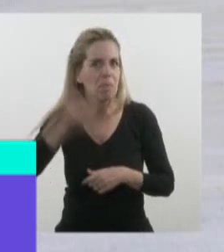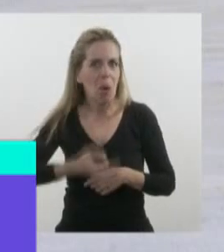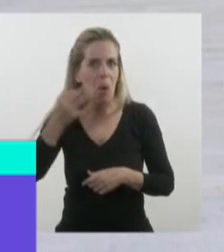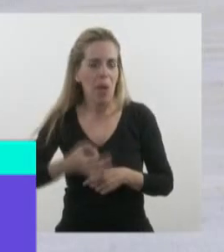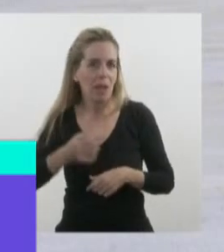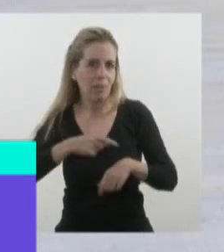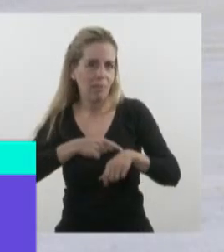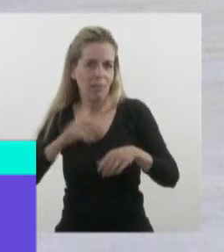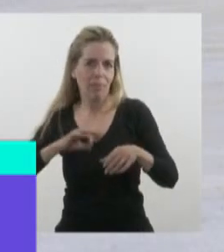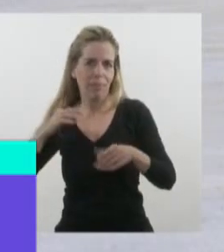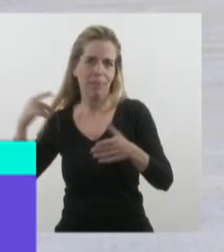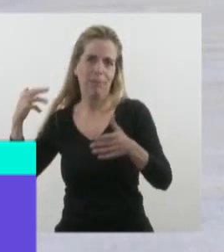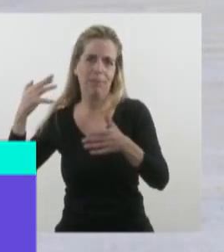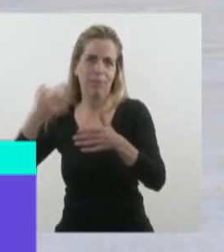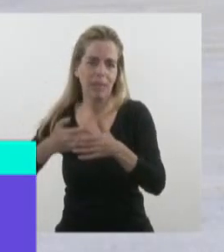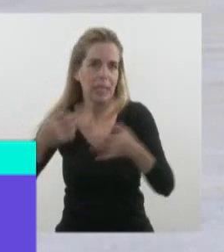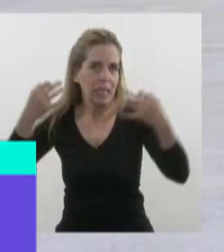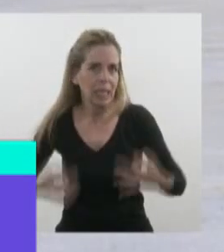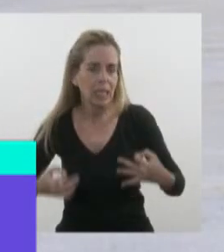estamos entregando la casa 10.000.